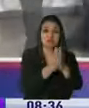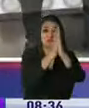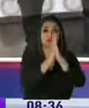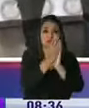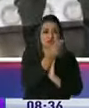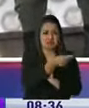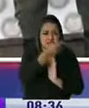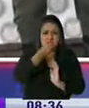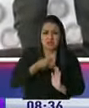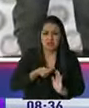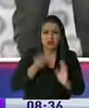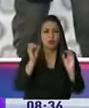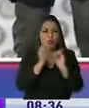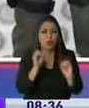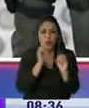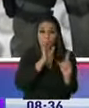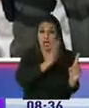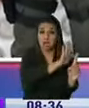a diferentes